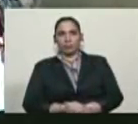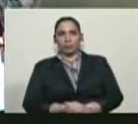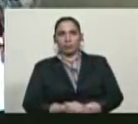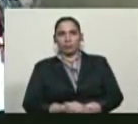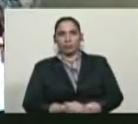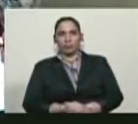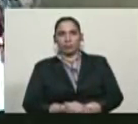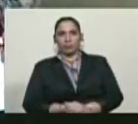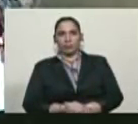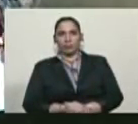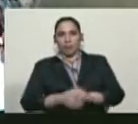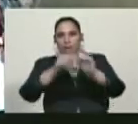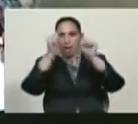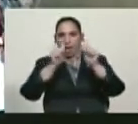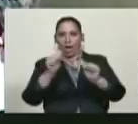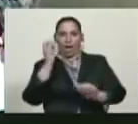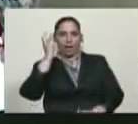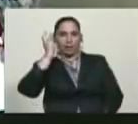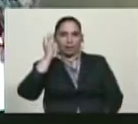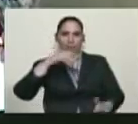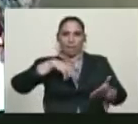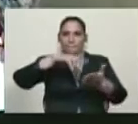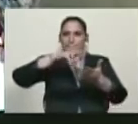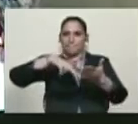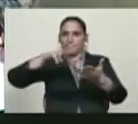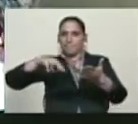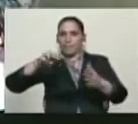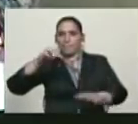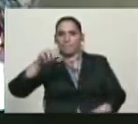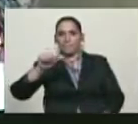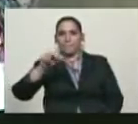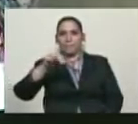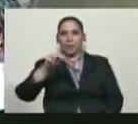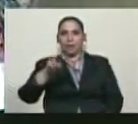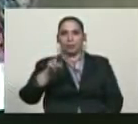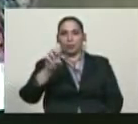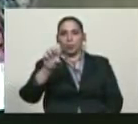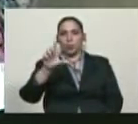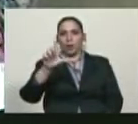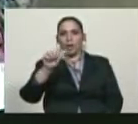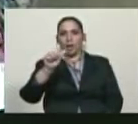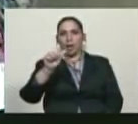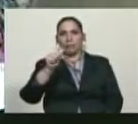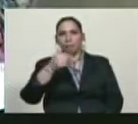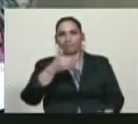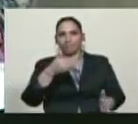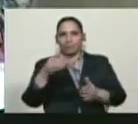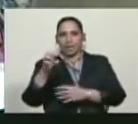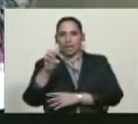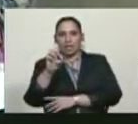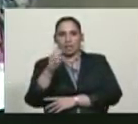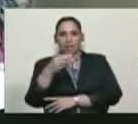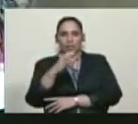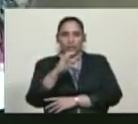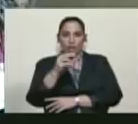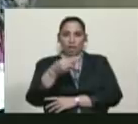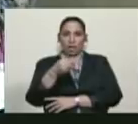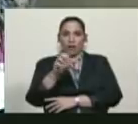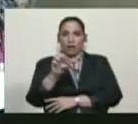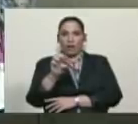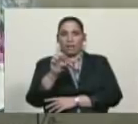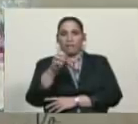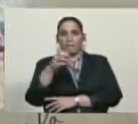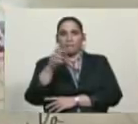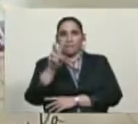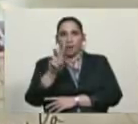artista plástica pintor manuel a echeverry me lo envió firmado por ella